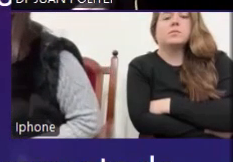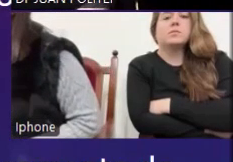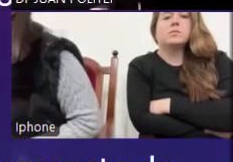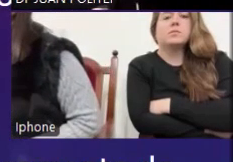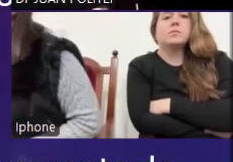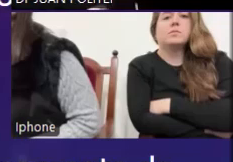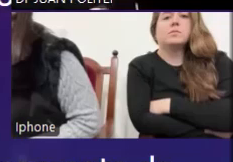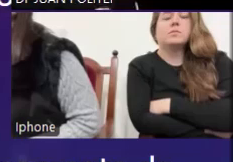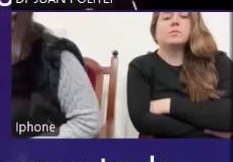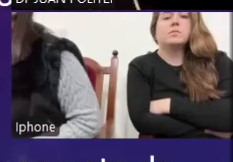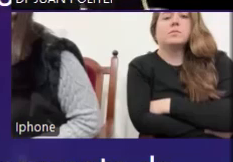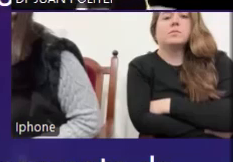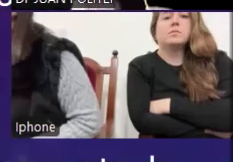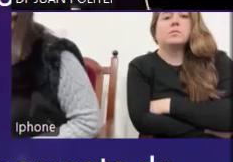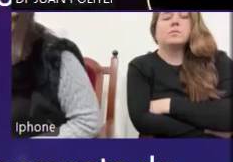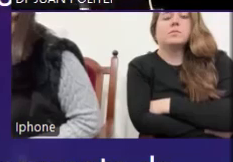diálisis,